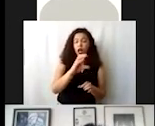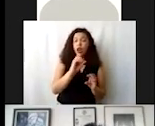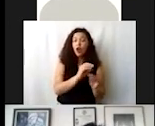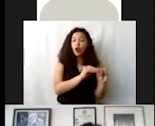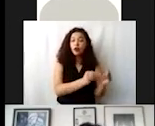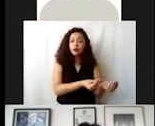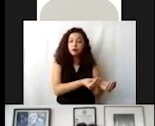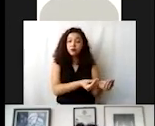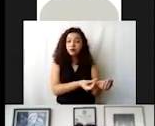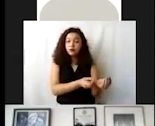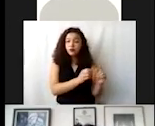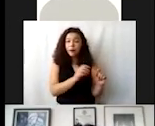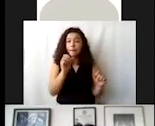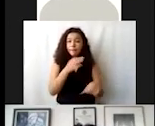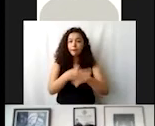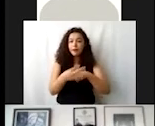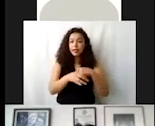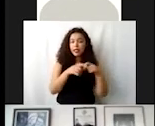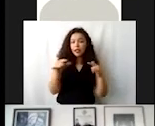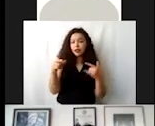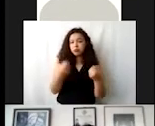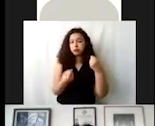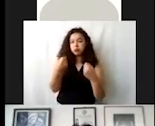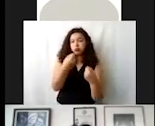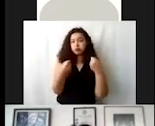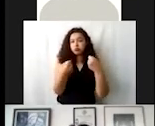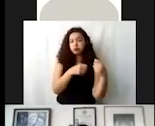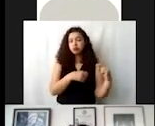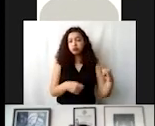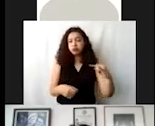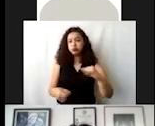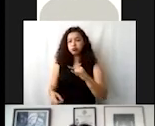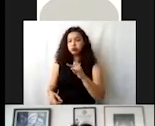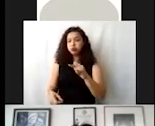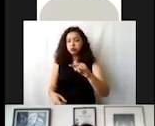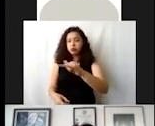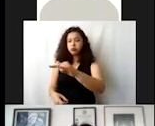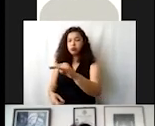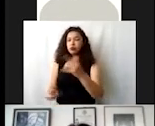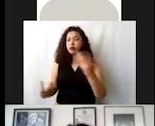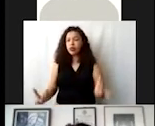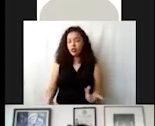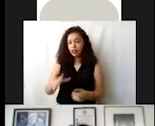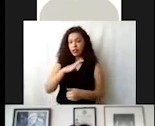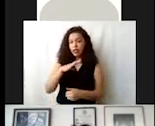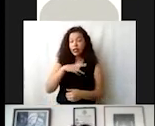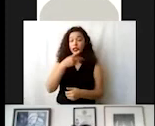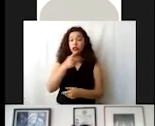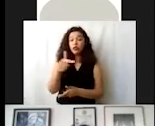Por ahí hay algunas tesis y algunas cosas que mencionan que hay una extensión de tu